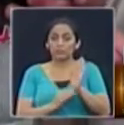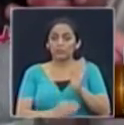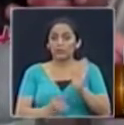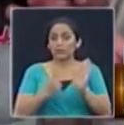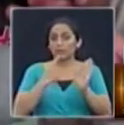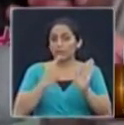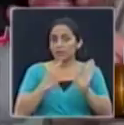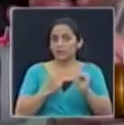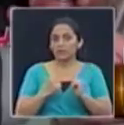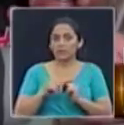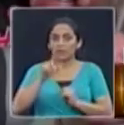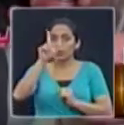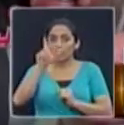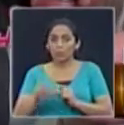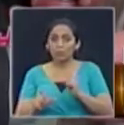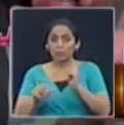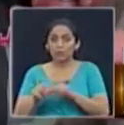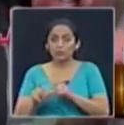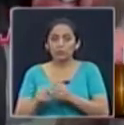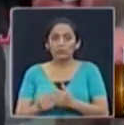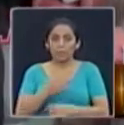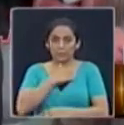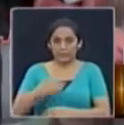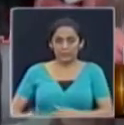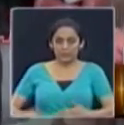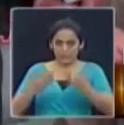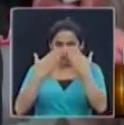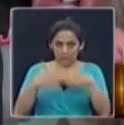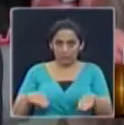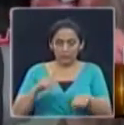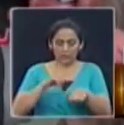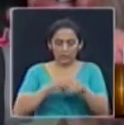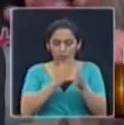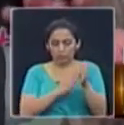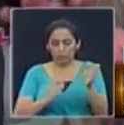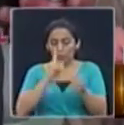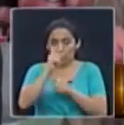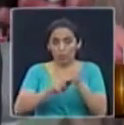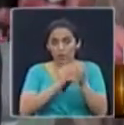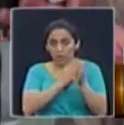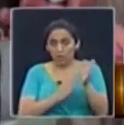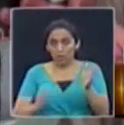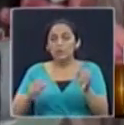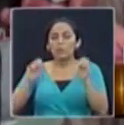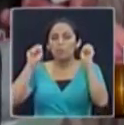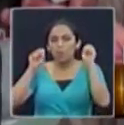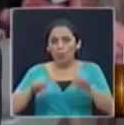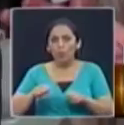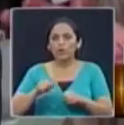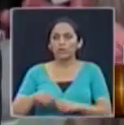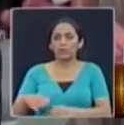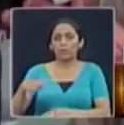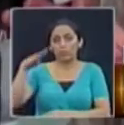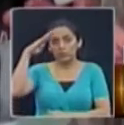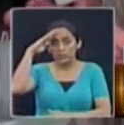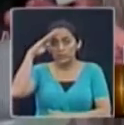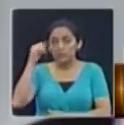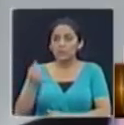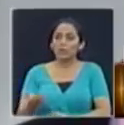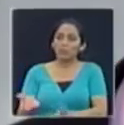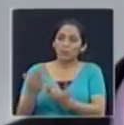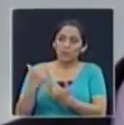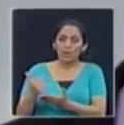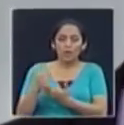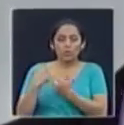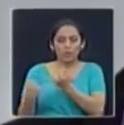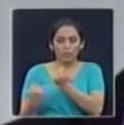un expresidente durante un año después de su ejercicio tiene el derecho a tener la custodia y la seguridad necesaria.